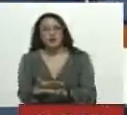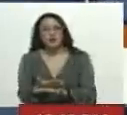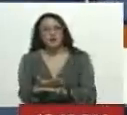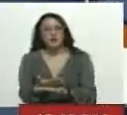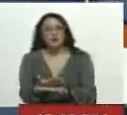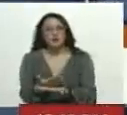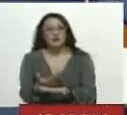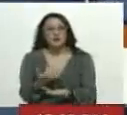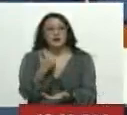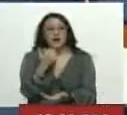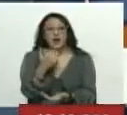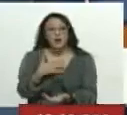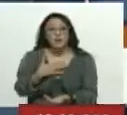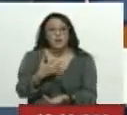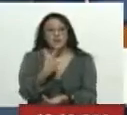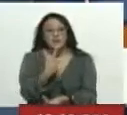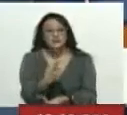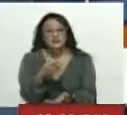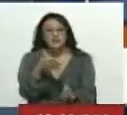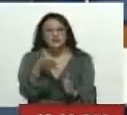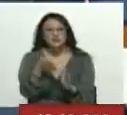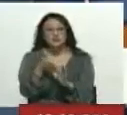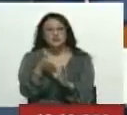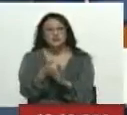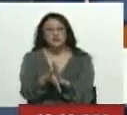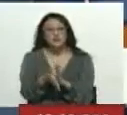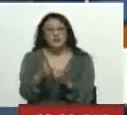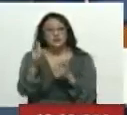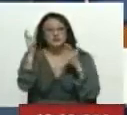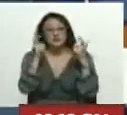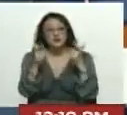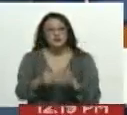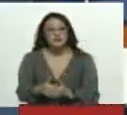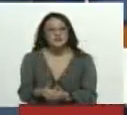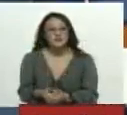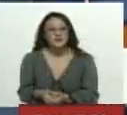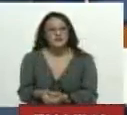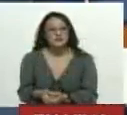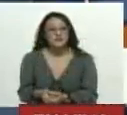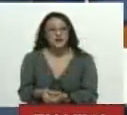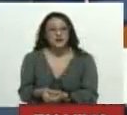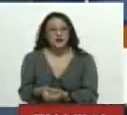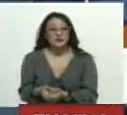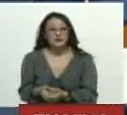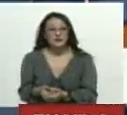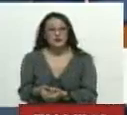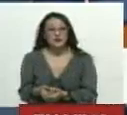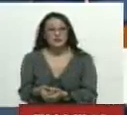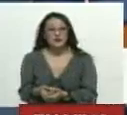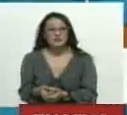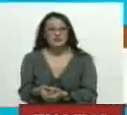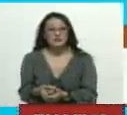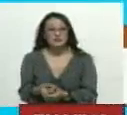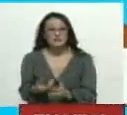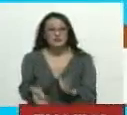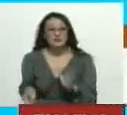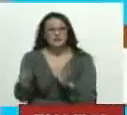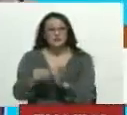decir algo que aprendimos del comandante eterno Hugo Chávez frías es de nuevo